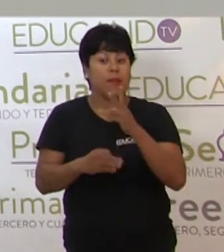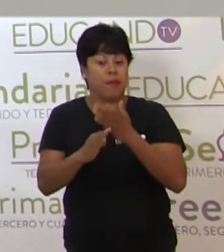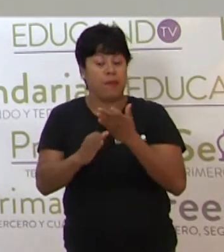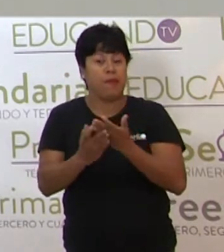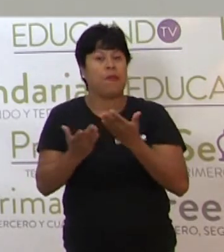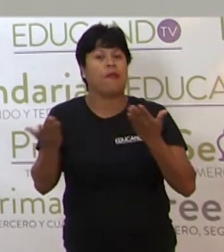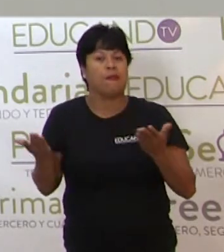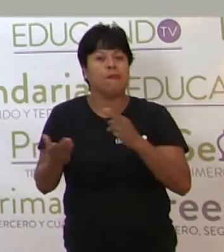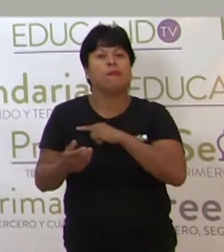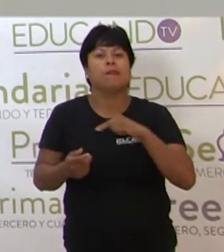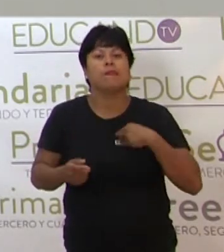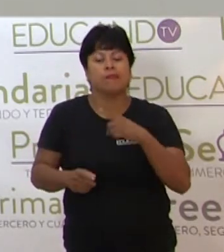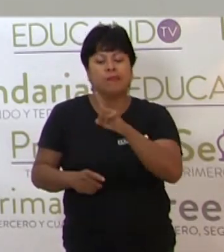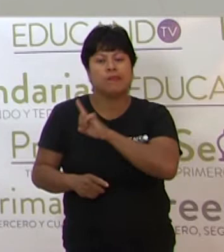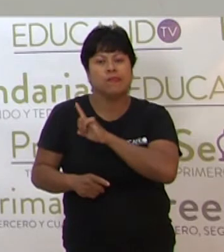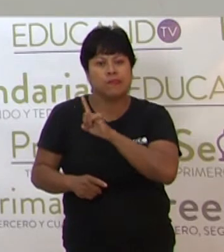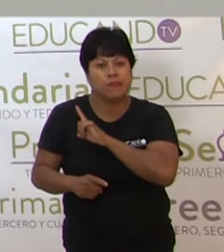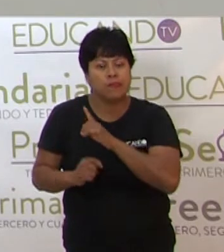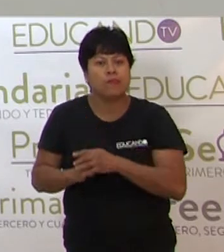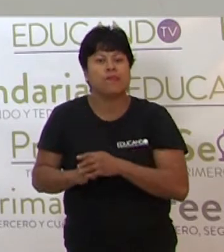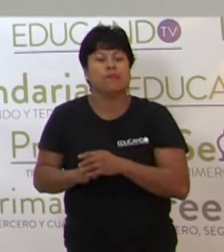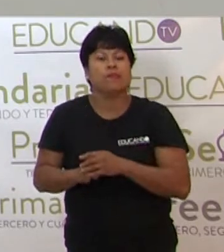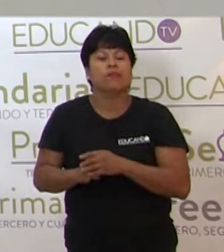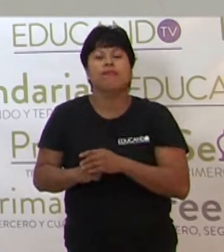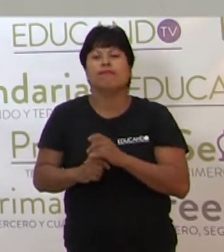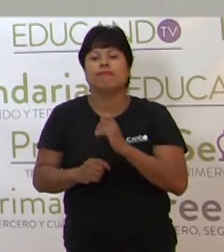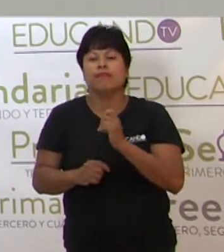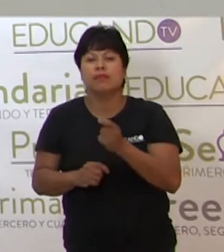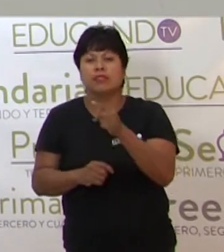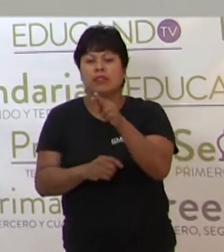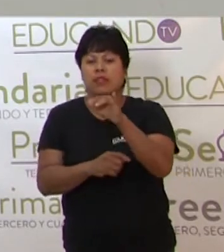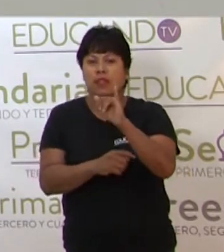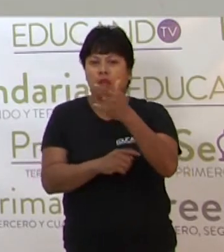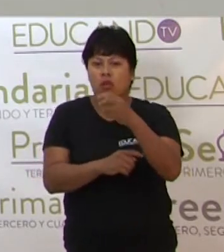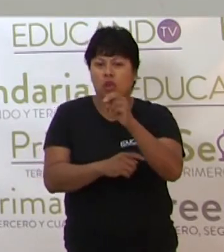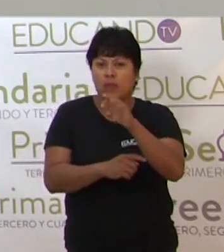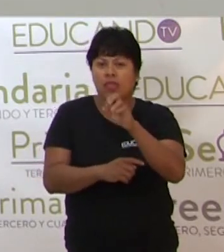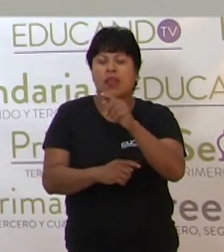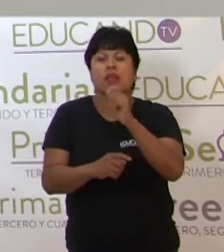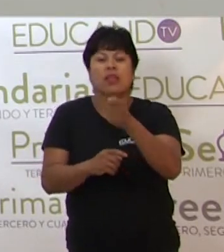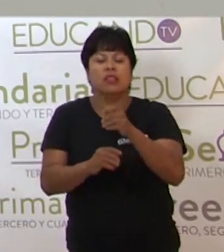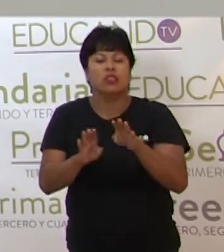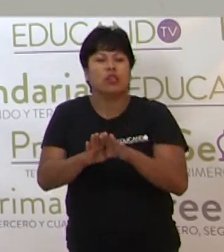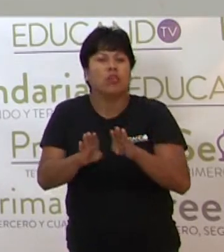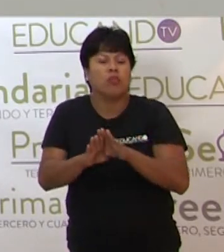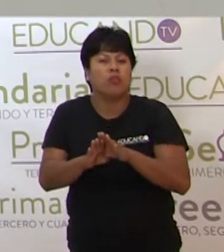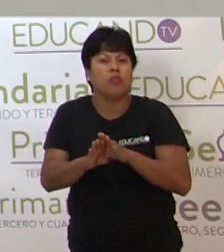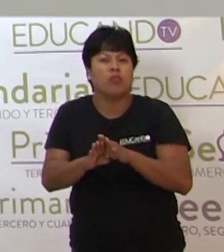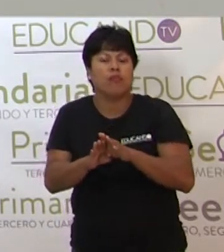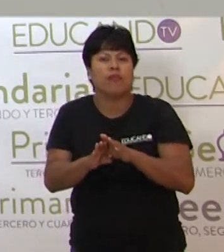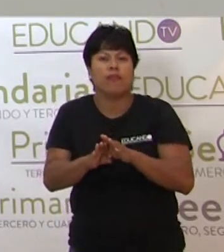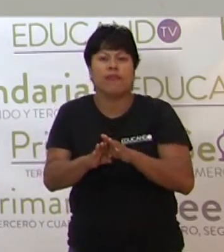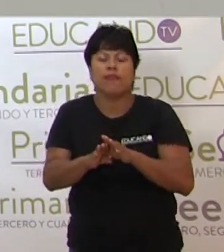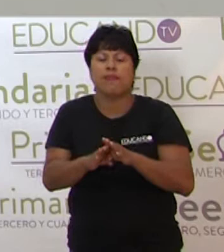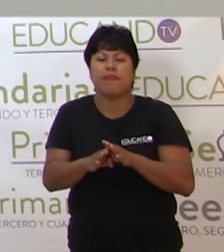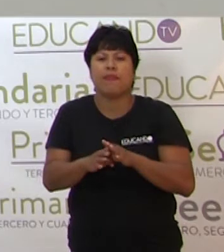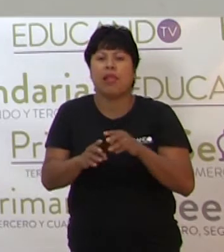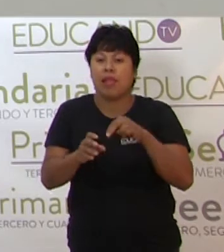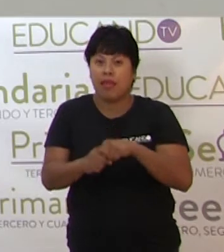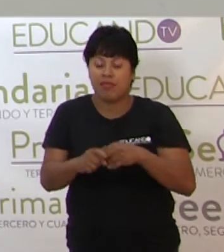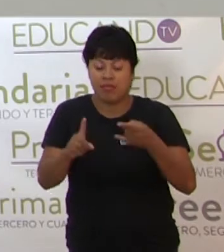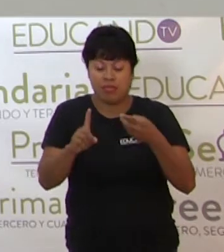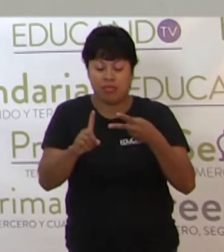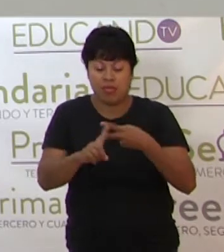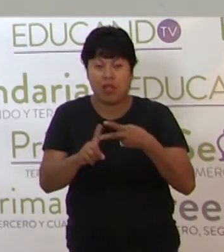momento vamos a definir las funciones trigonométricas en base o con base en el